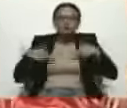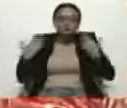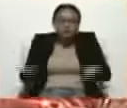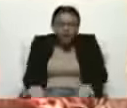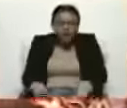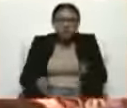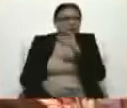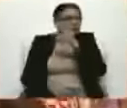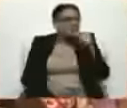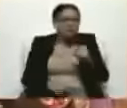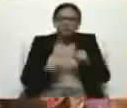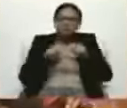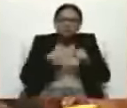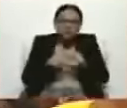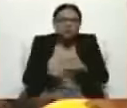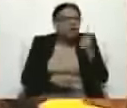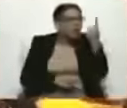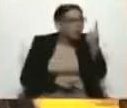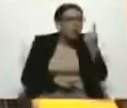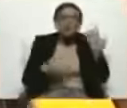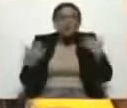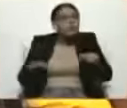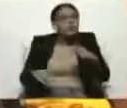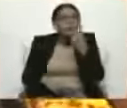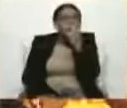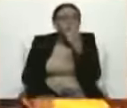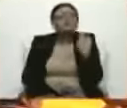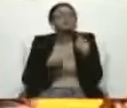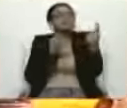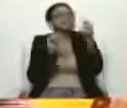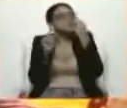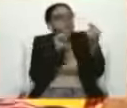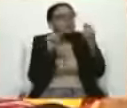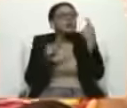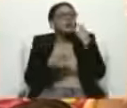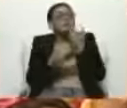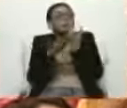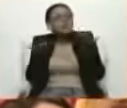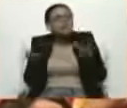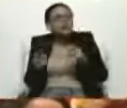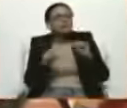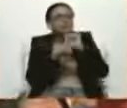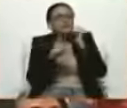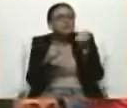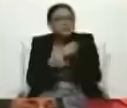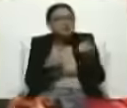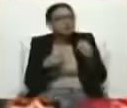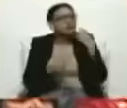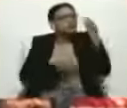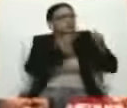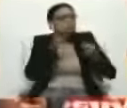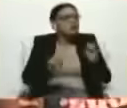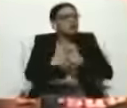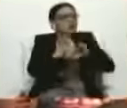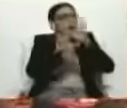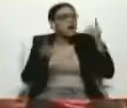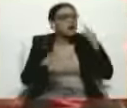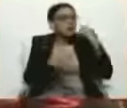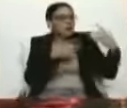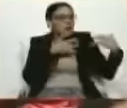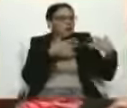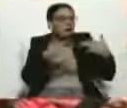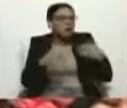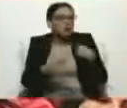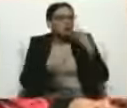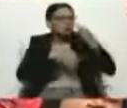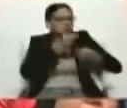varias líneas. Y esa persona va a ejercer su voto y le informa a los tres que pertenece.